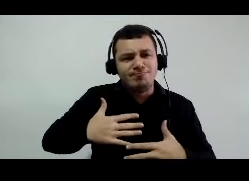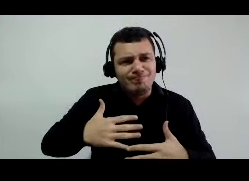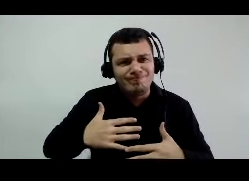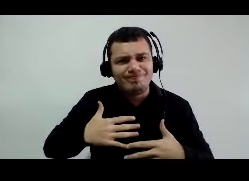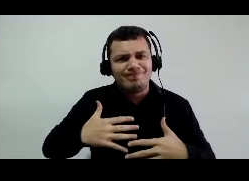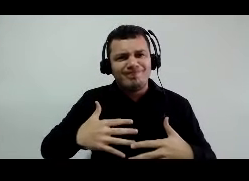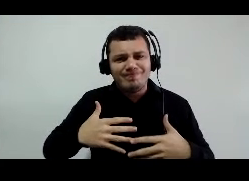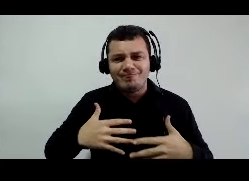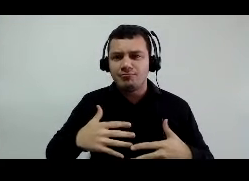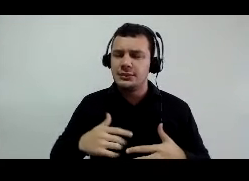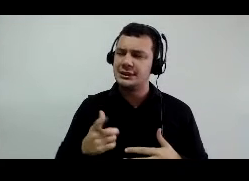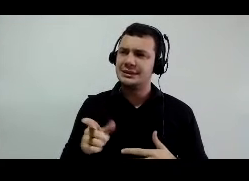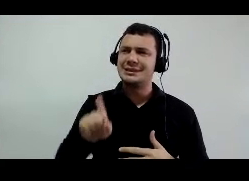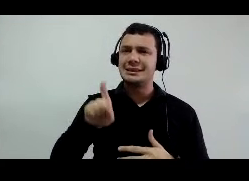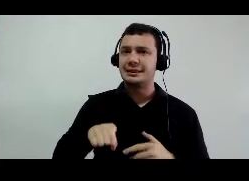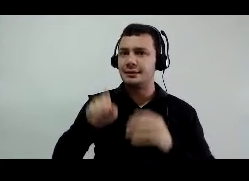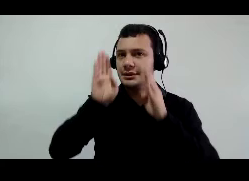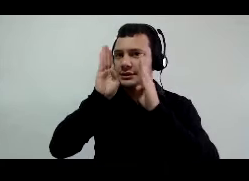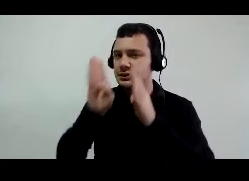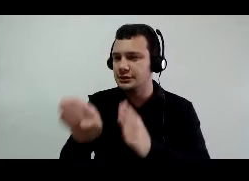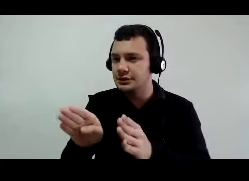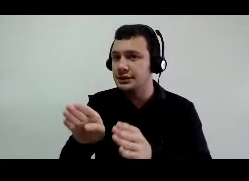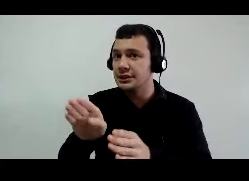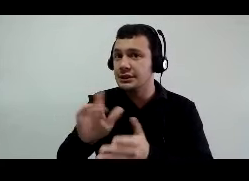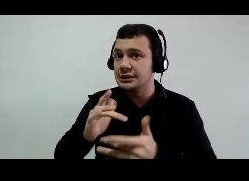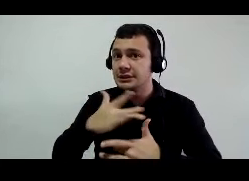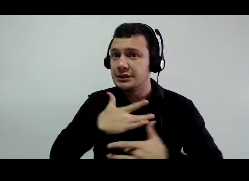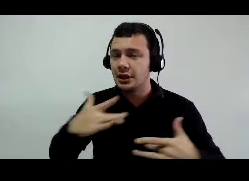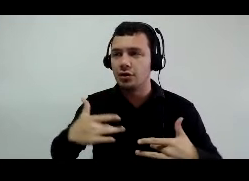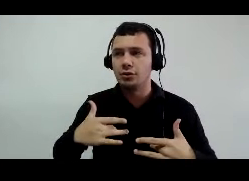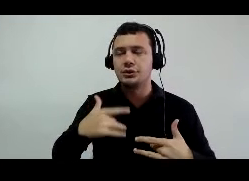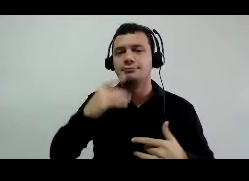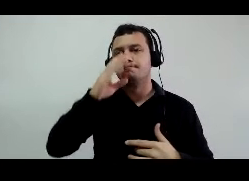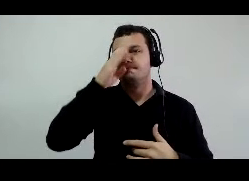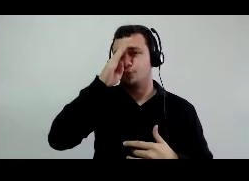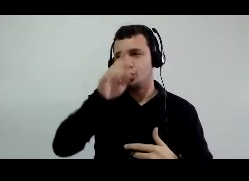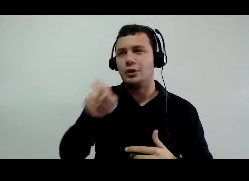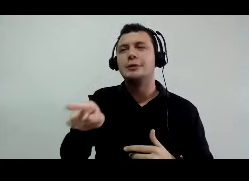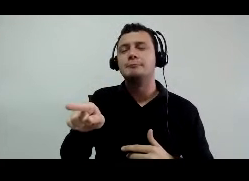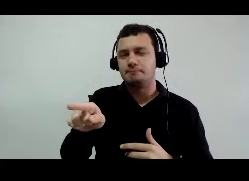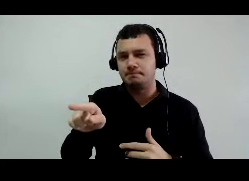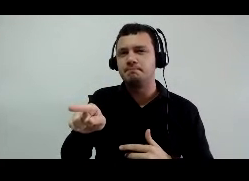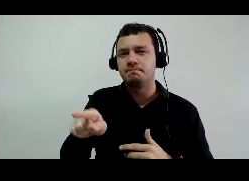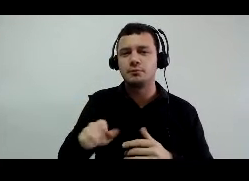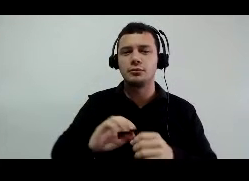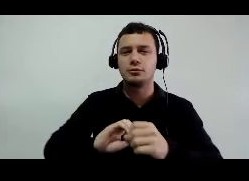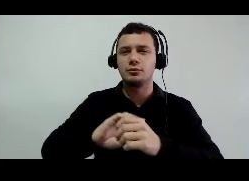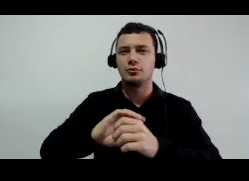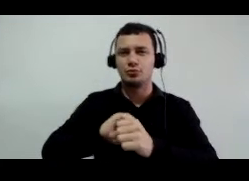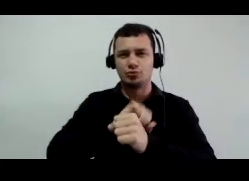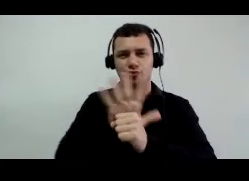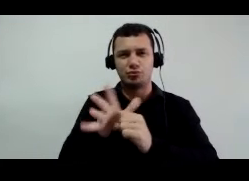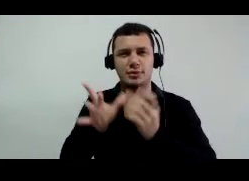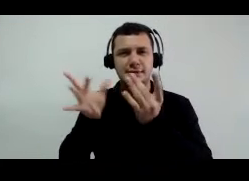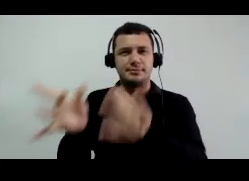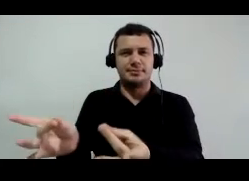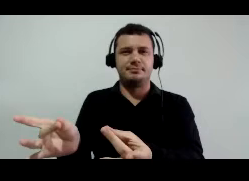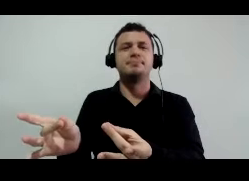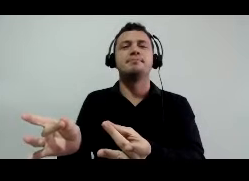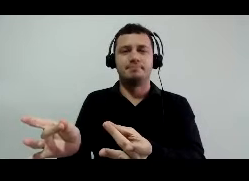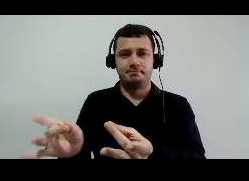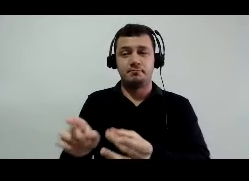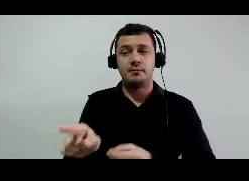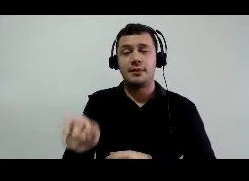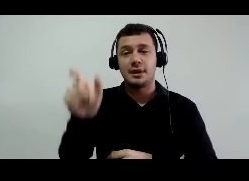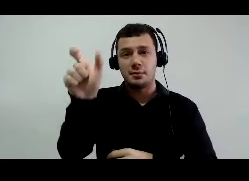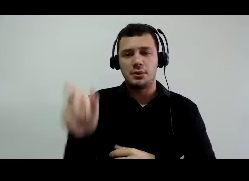requiera hospitalización, es un caso sospechoso inmediatamente de COVID-19. Esa persona mayor